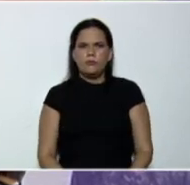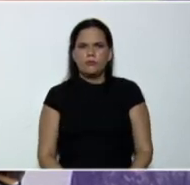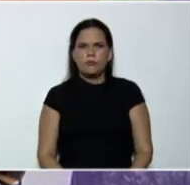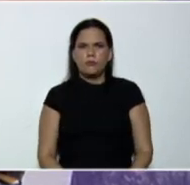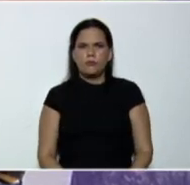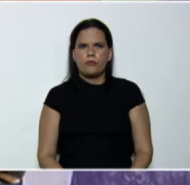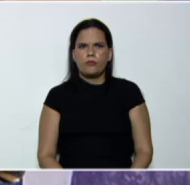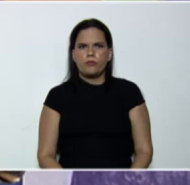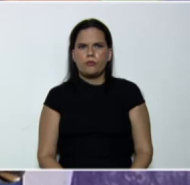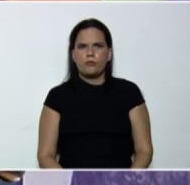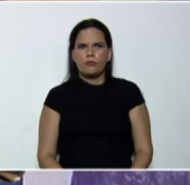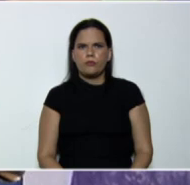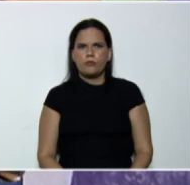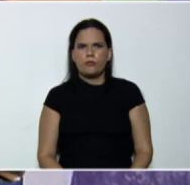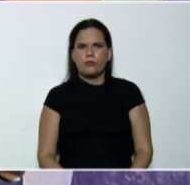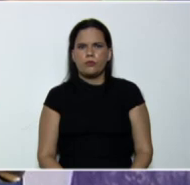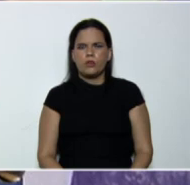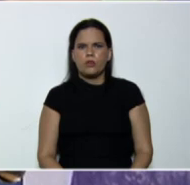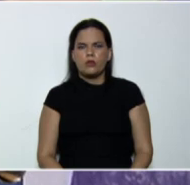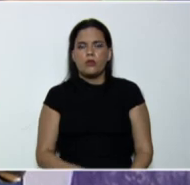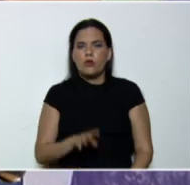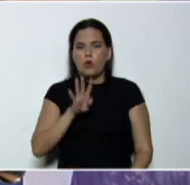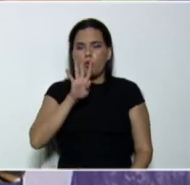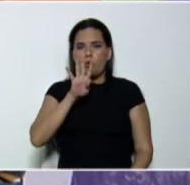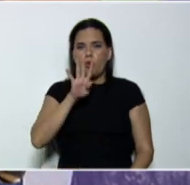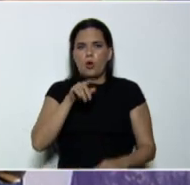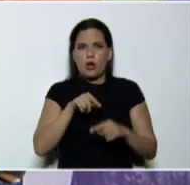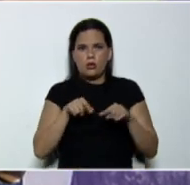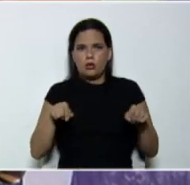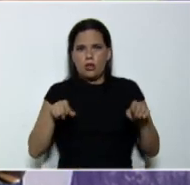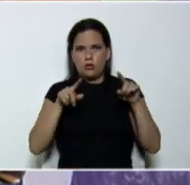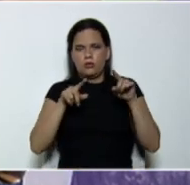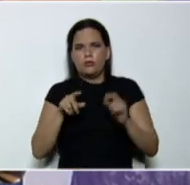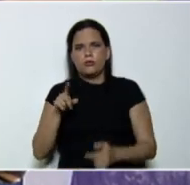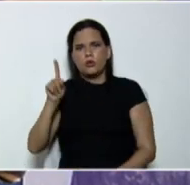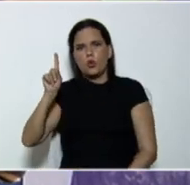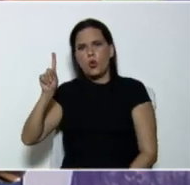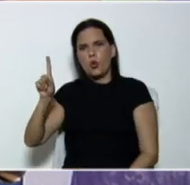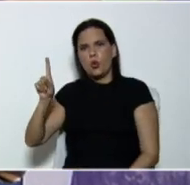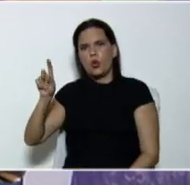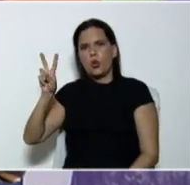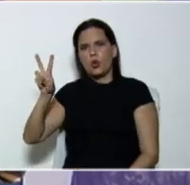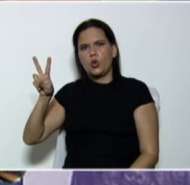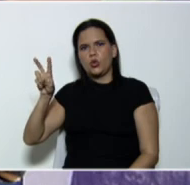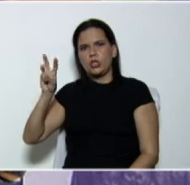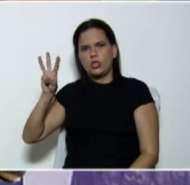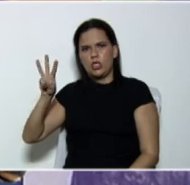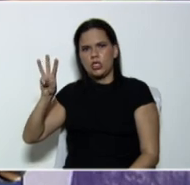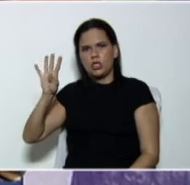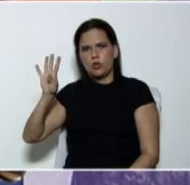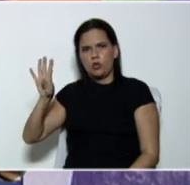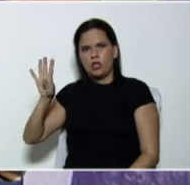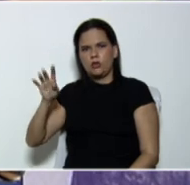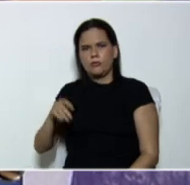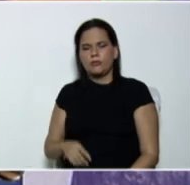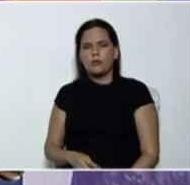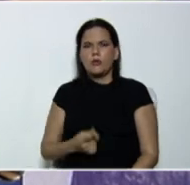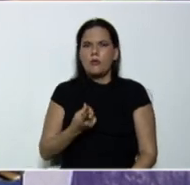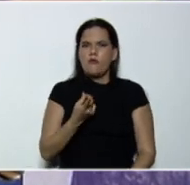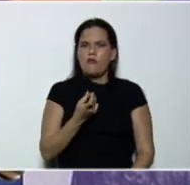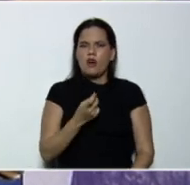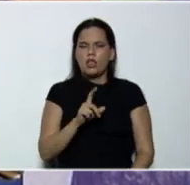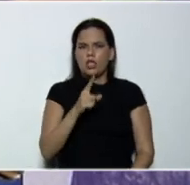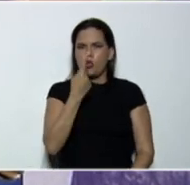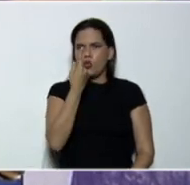Dos lados. Perdón, cuatro lados. Uno, dos, tres y cuatro. Me falta uno